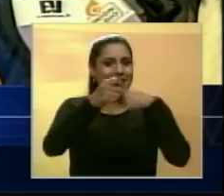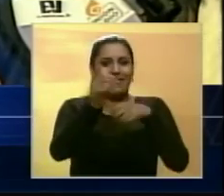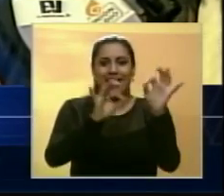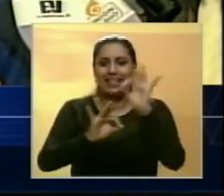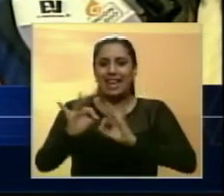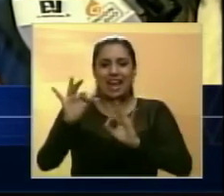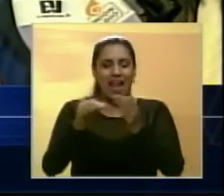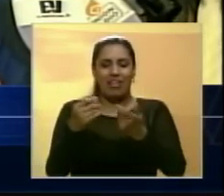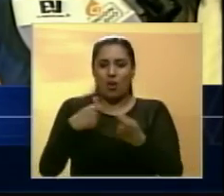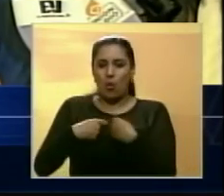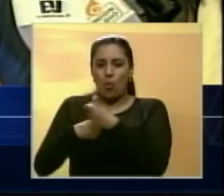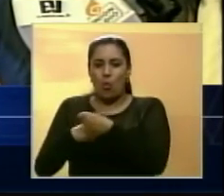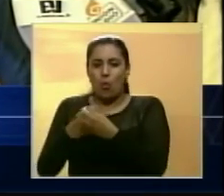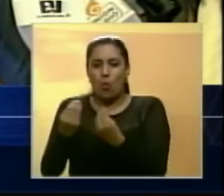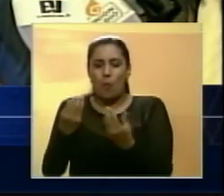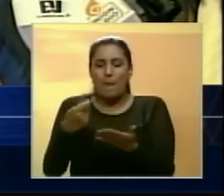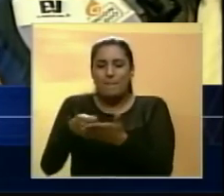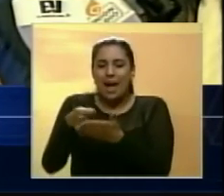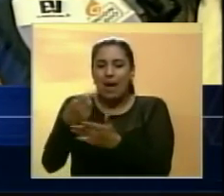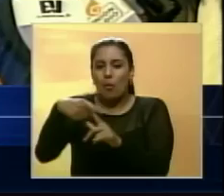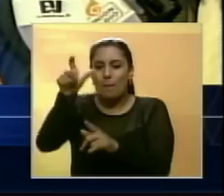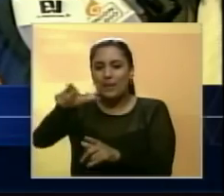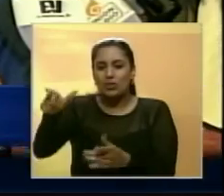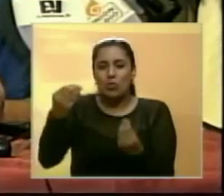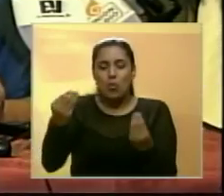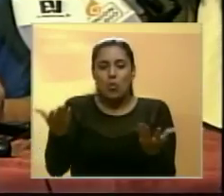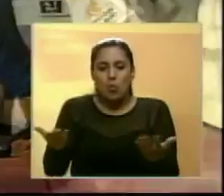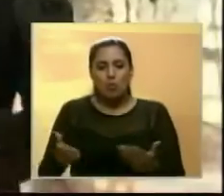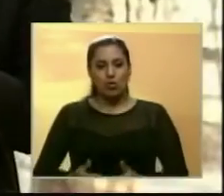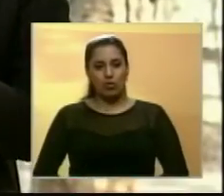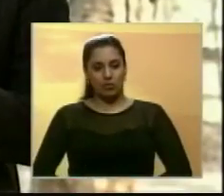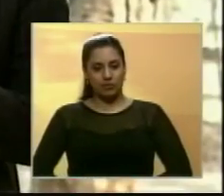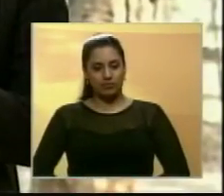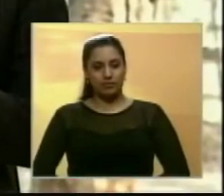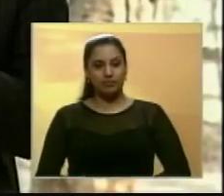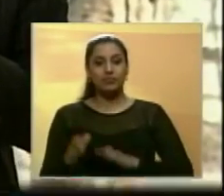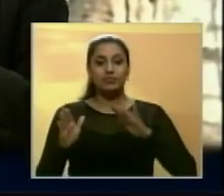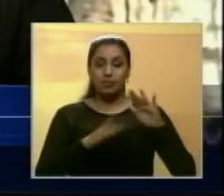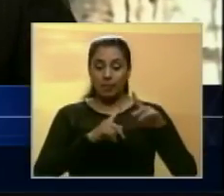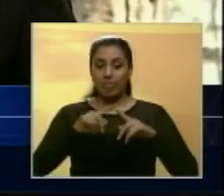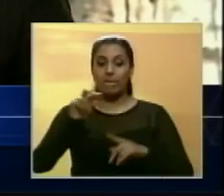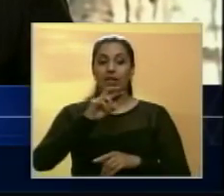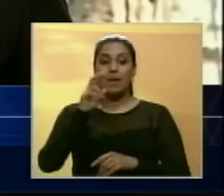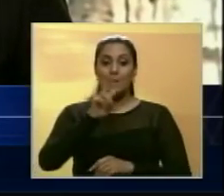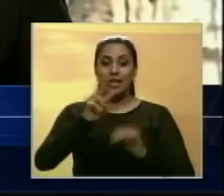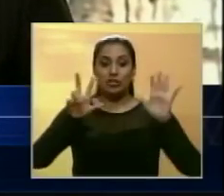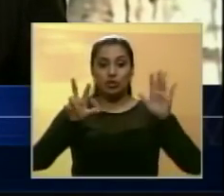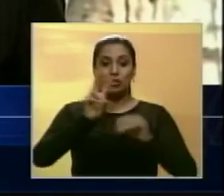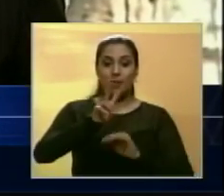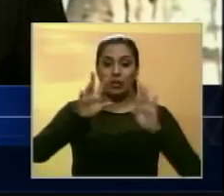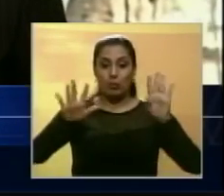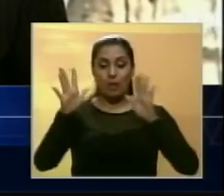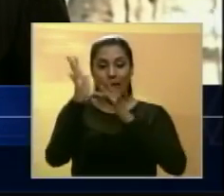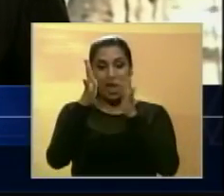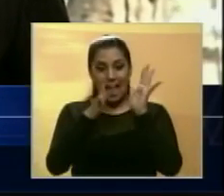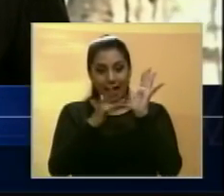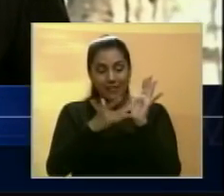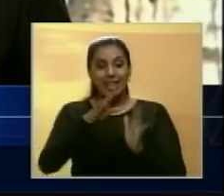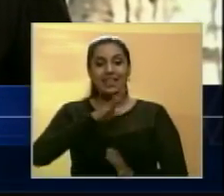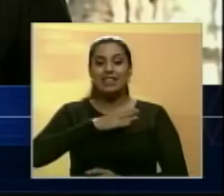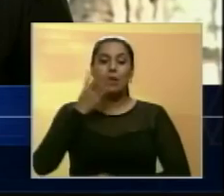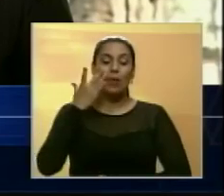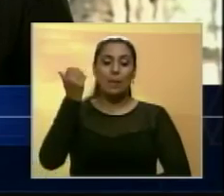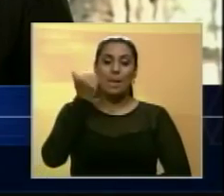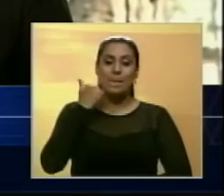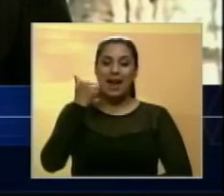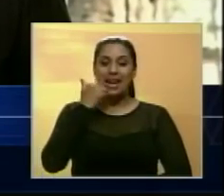vendiendo ningún producto? Entonces el tema no es el incremento salarial, insistimos. Ramos anunció que los días 28 y 29 de abril se llevará a cabo en Valencia